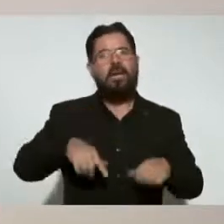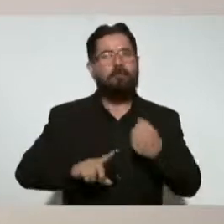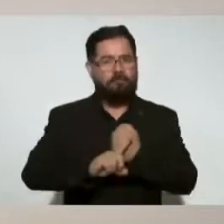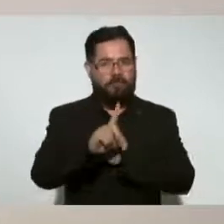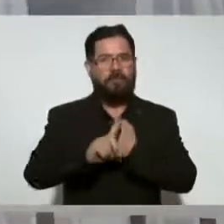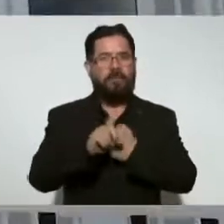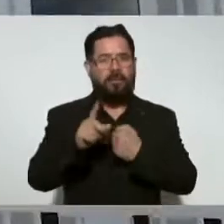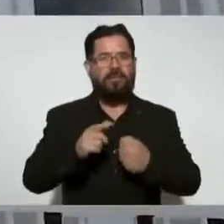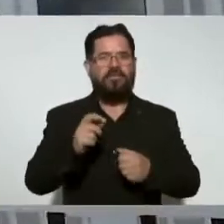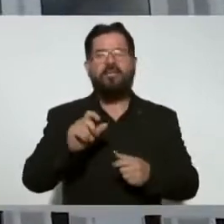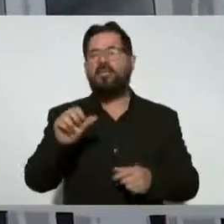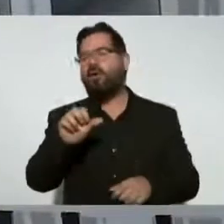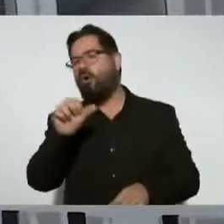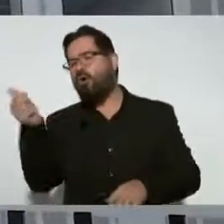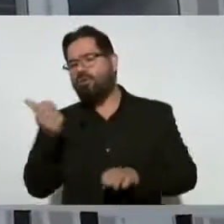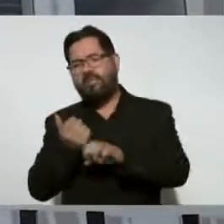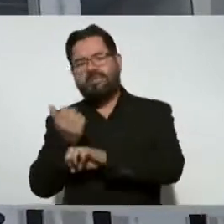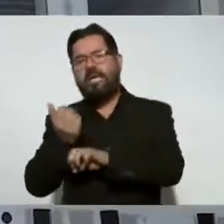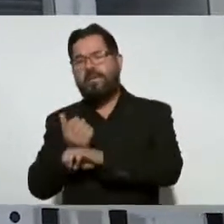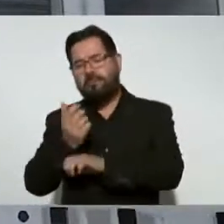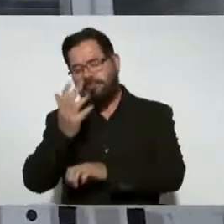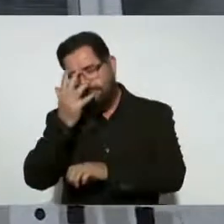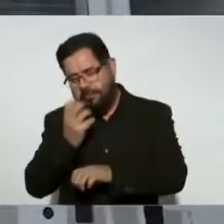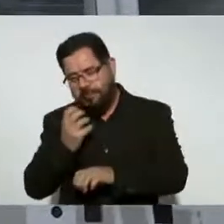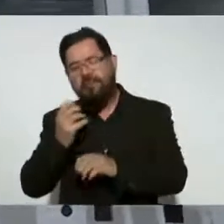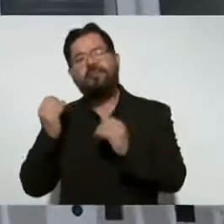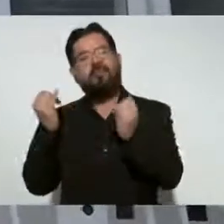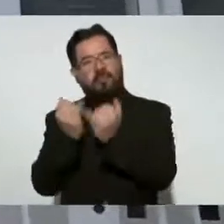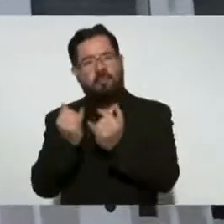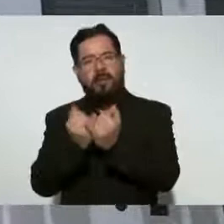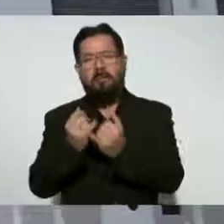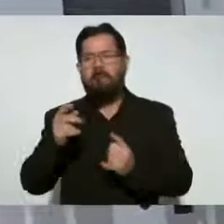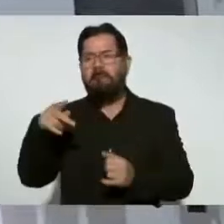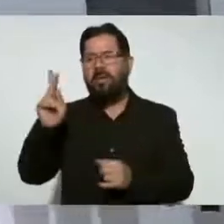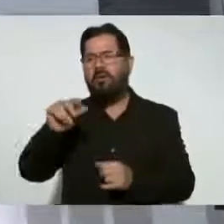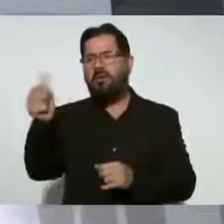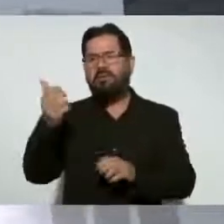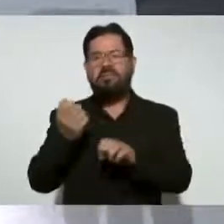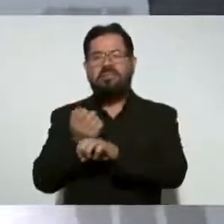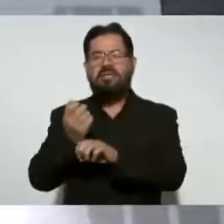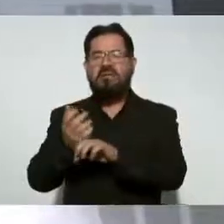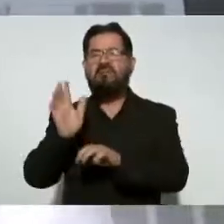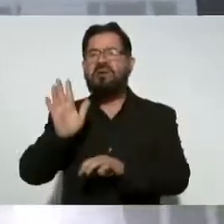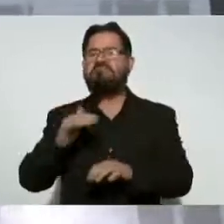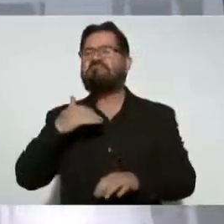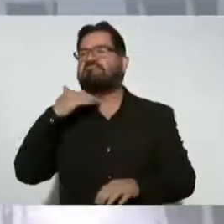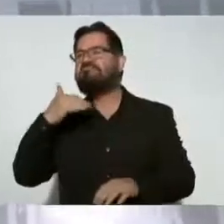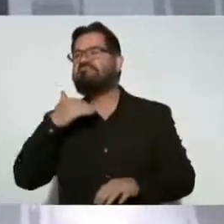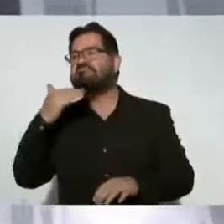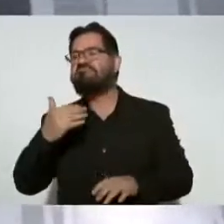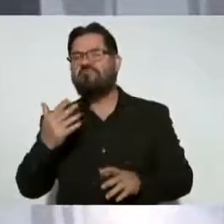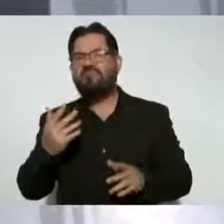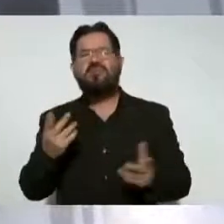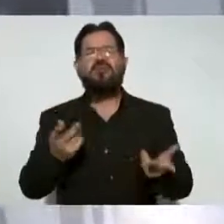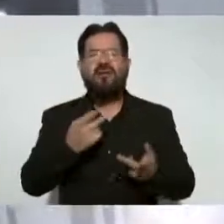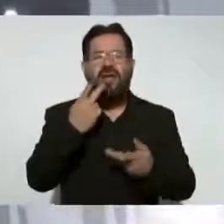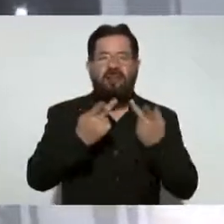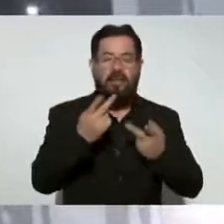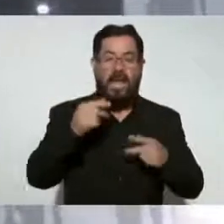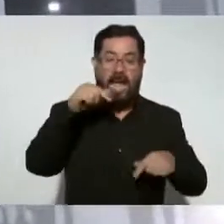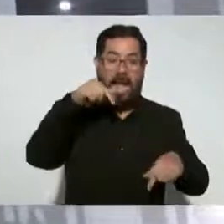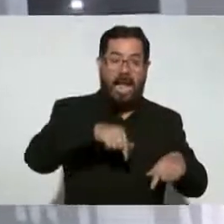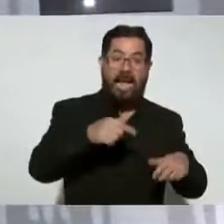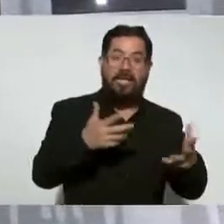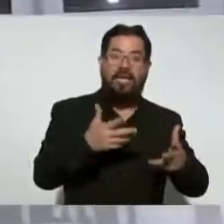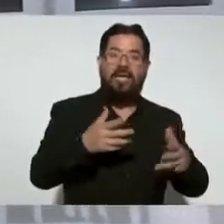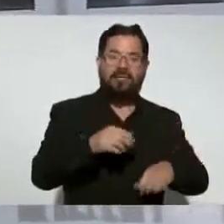otros estados de nuestro país tristemente todavía no toman esa posición. Estoy hablando de lo que es el trasplante, que es